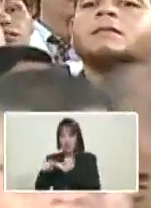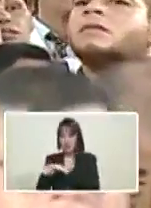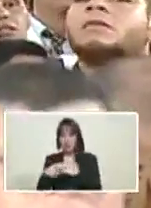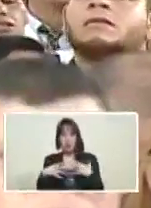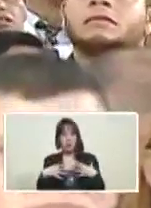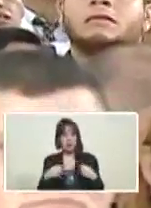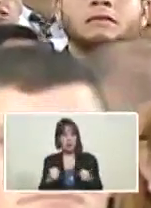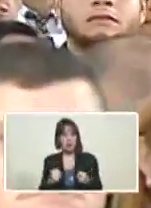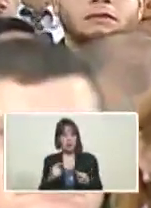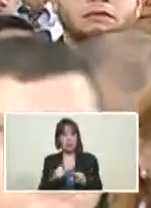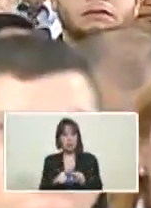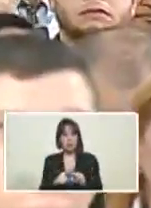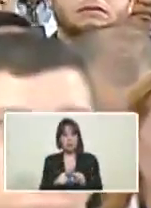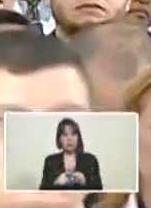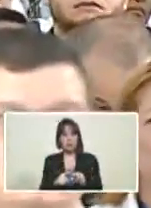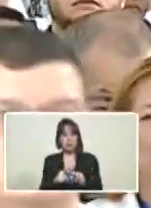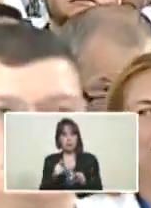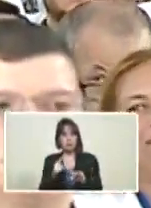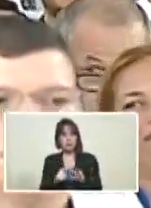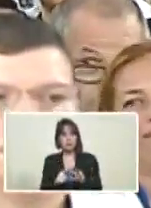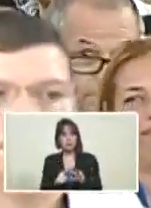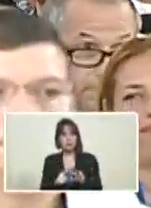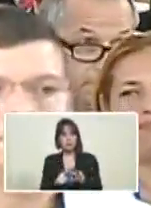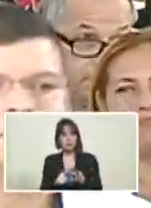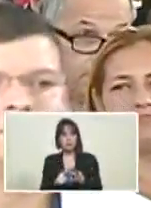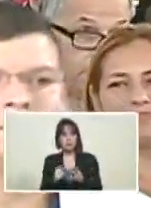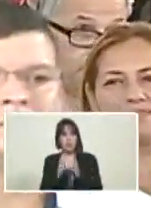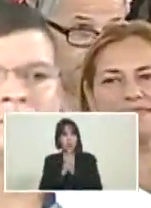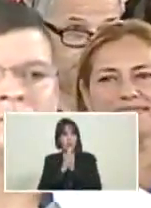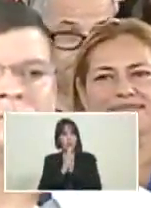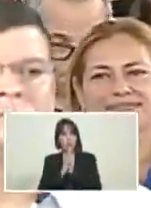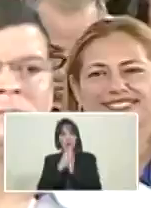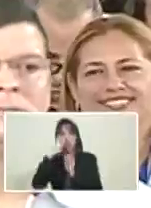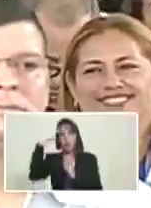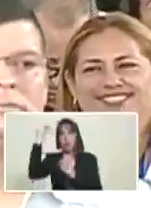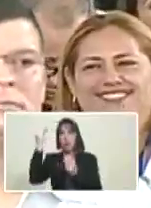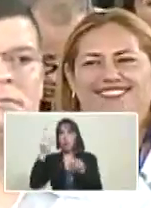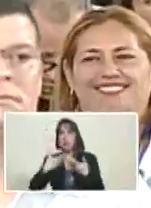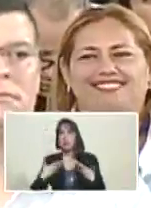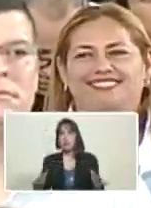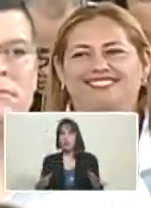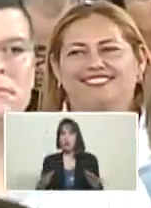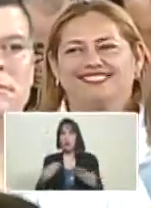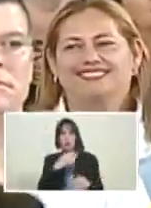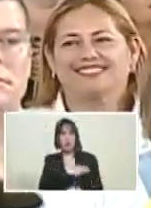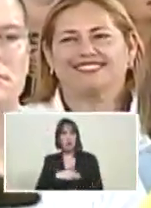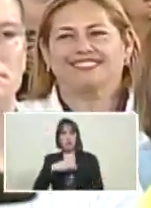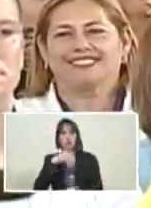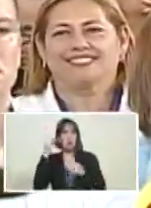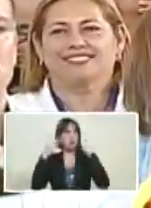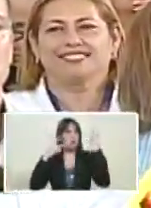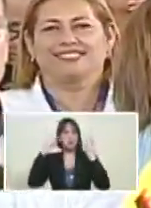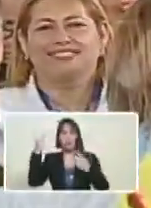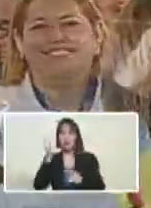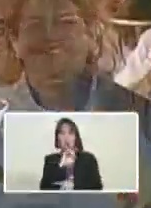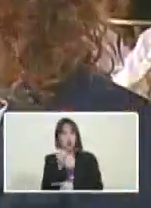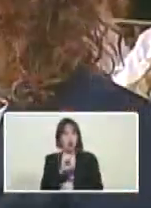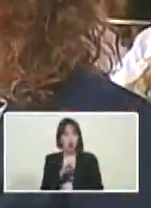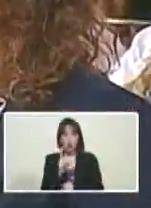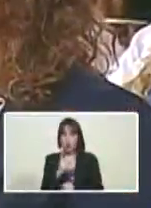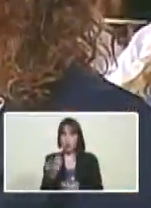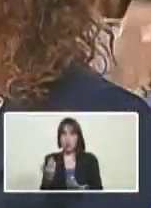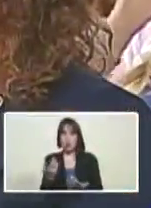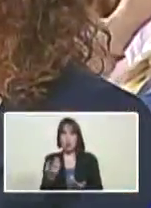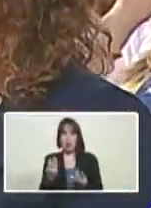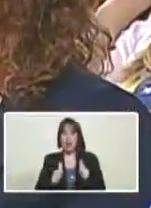salud. Pónganlo ahí. Por favor, Dios mío. Esto no es una misión que yo lancé y es una más, no.